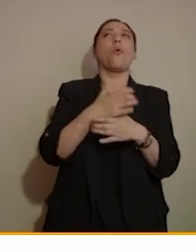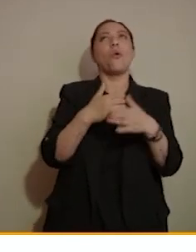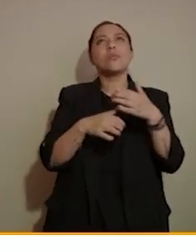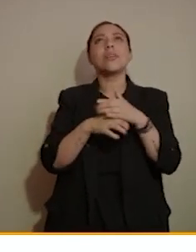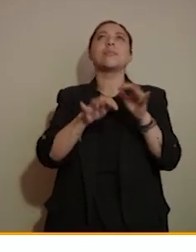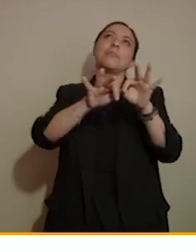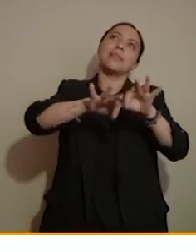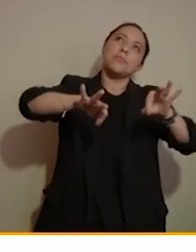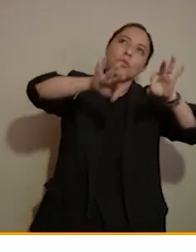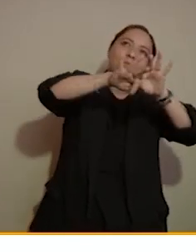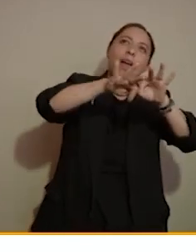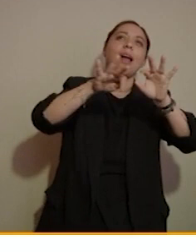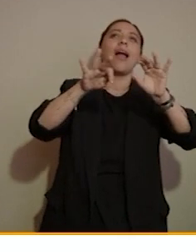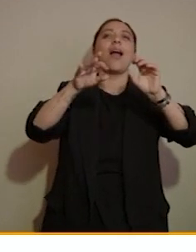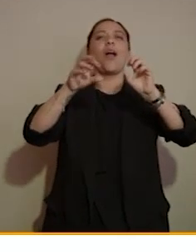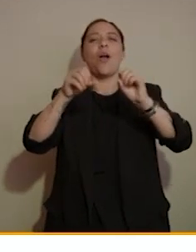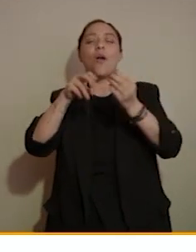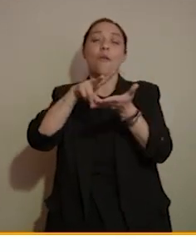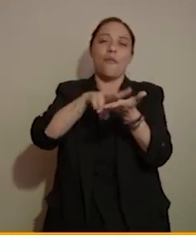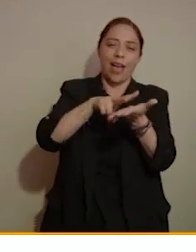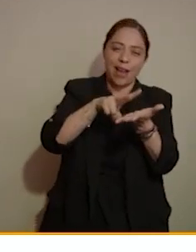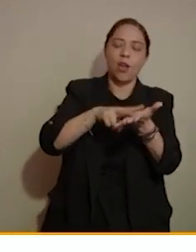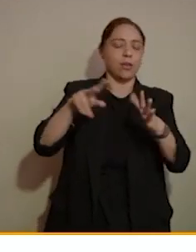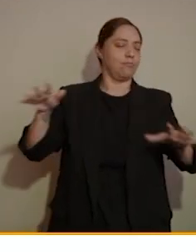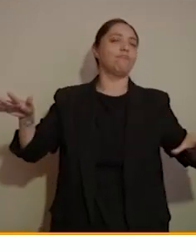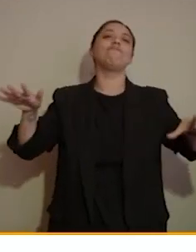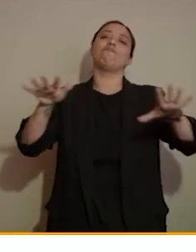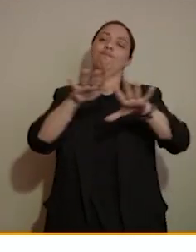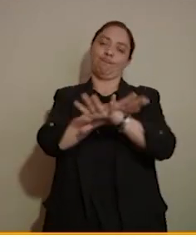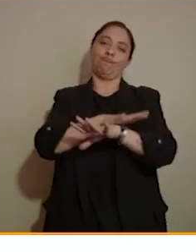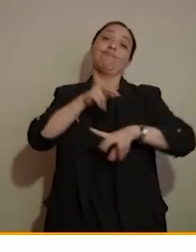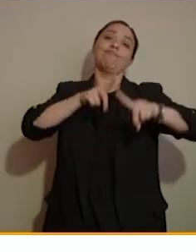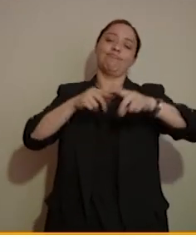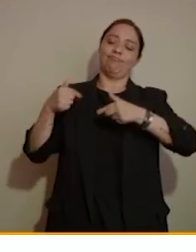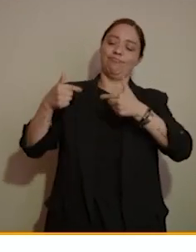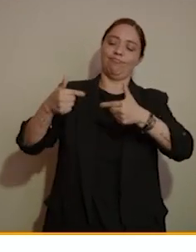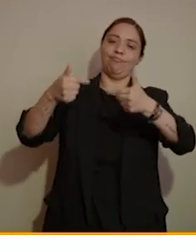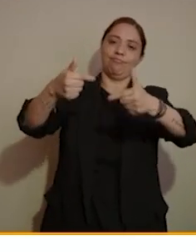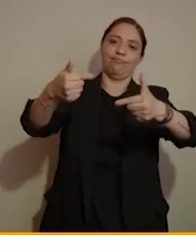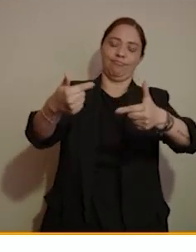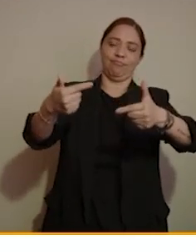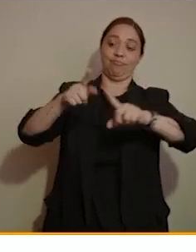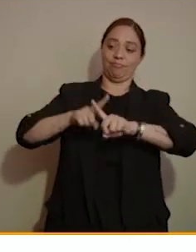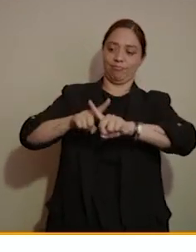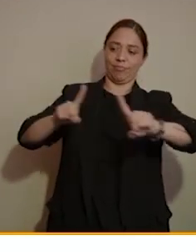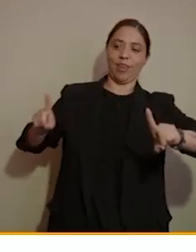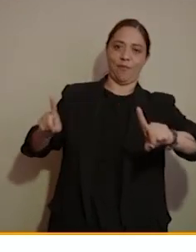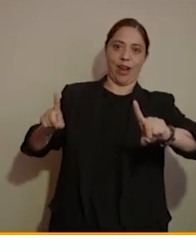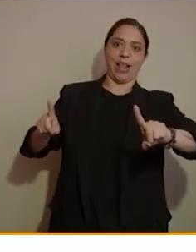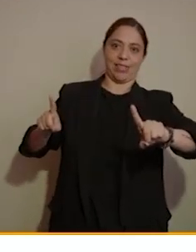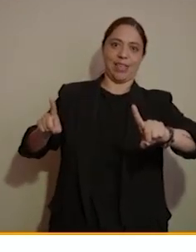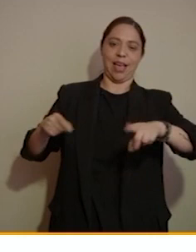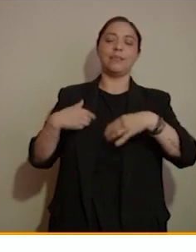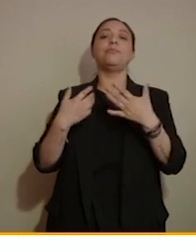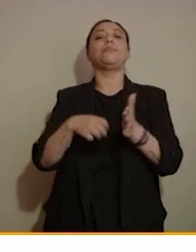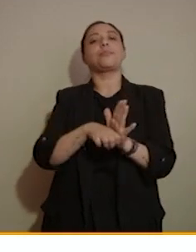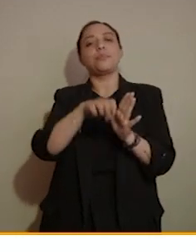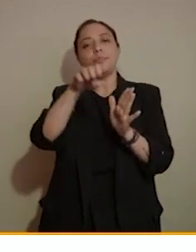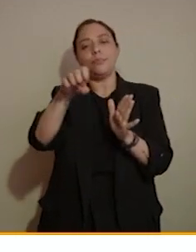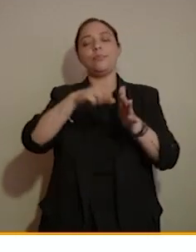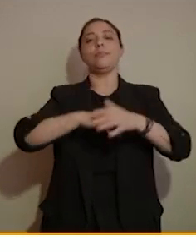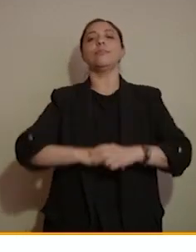y se nota claramente una ruptura entre nuevas generaciones y las previas. Por ejemplo,